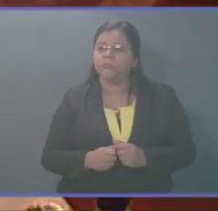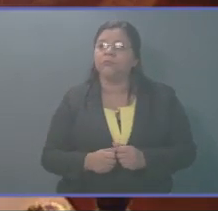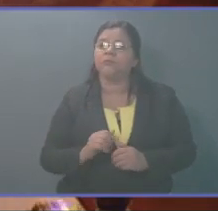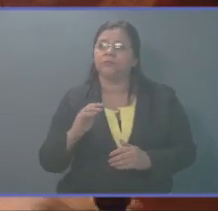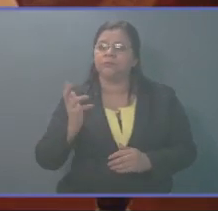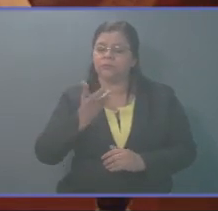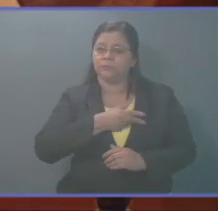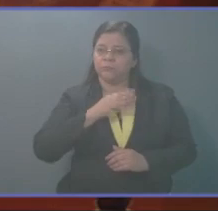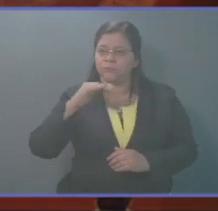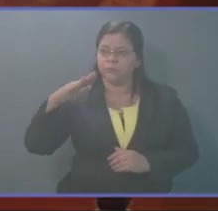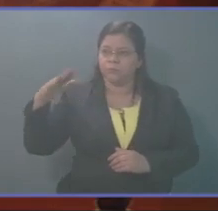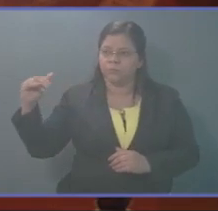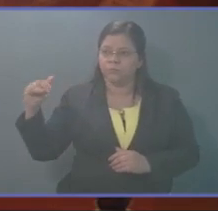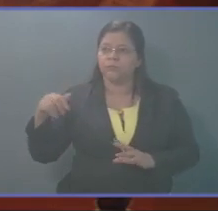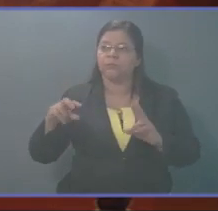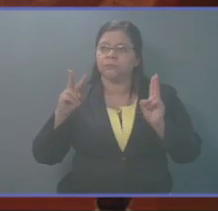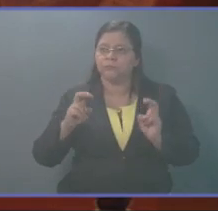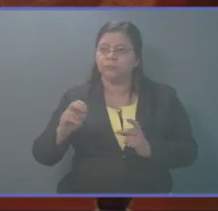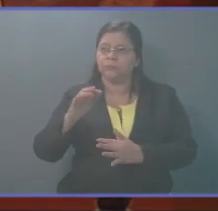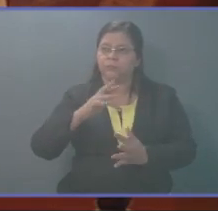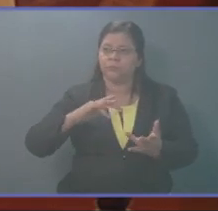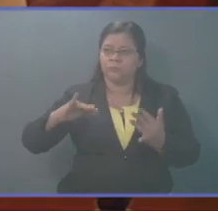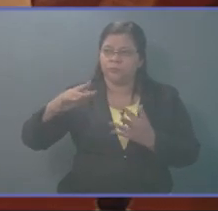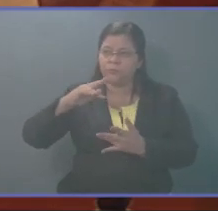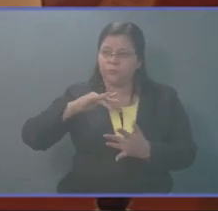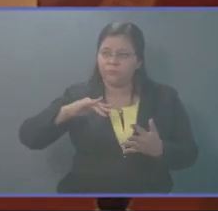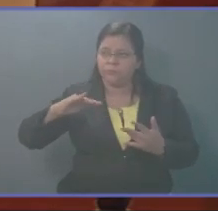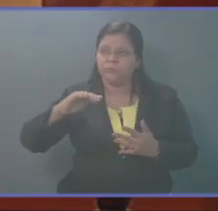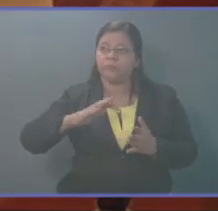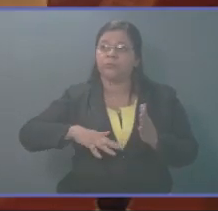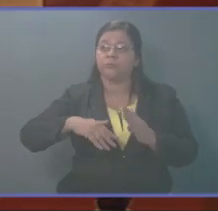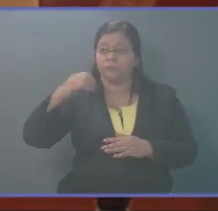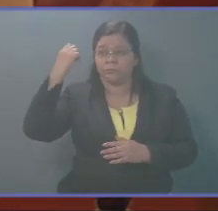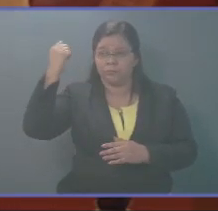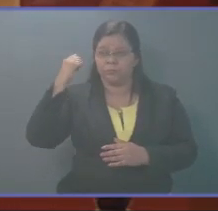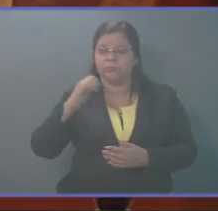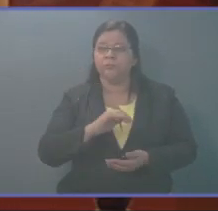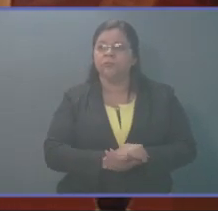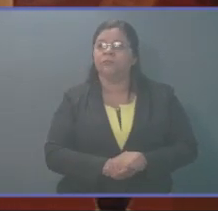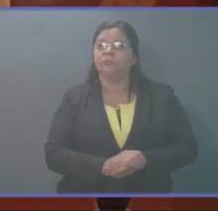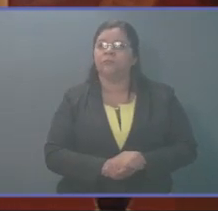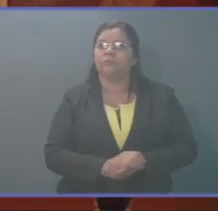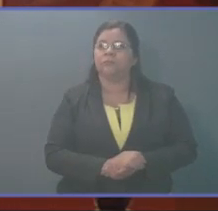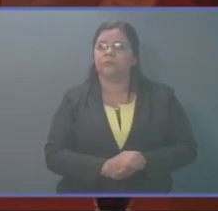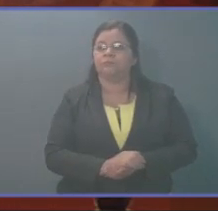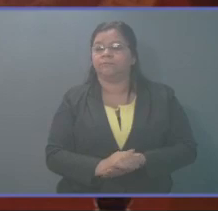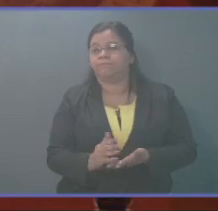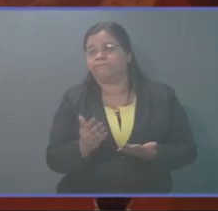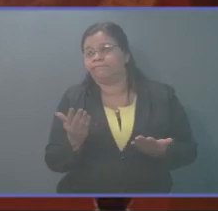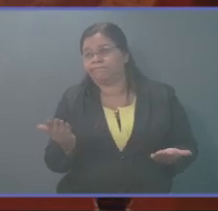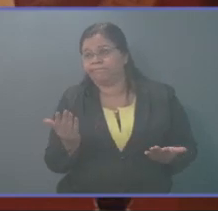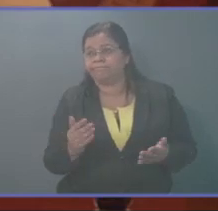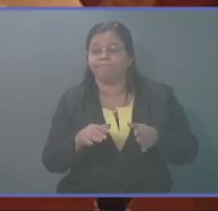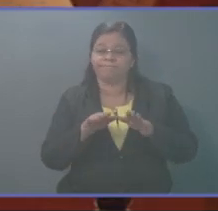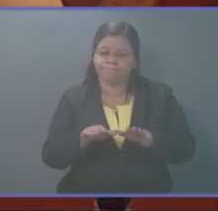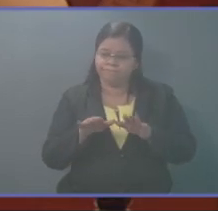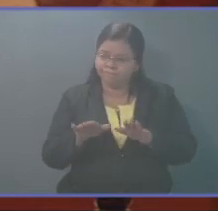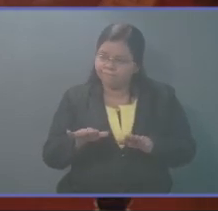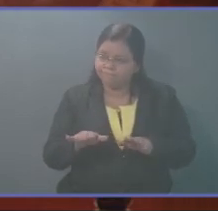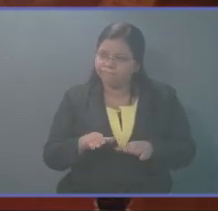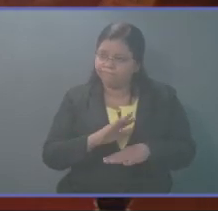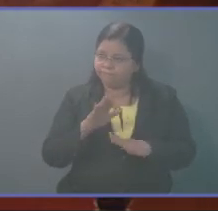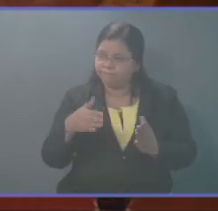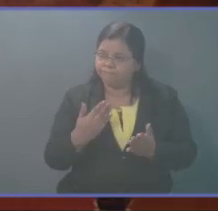este país. El tema de medio ambiente era uno de los más importantes. Así que muchas gracias en